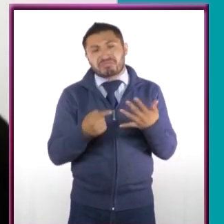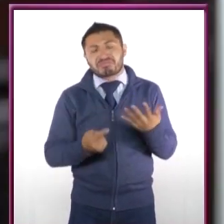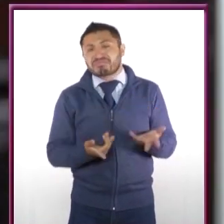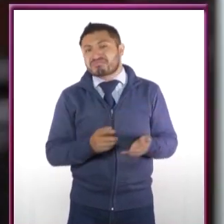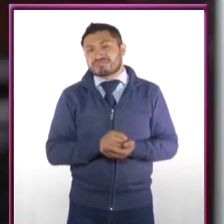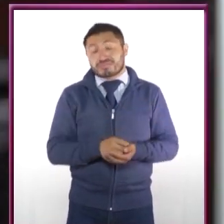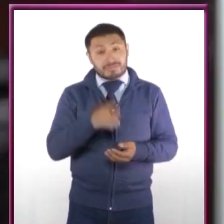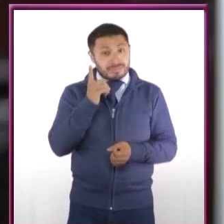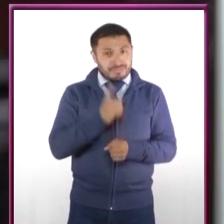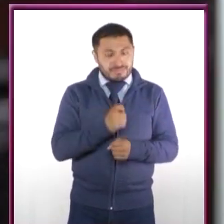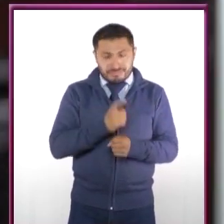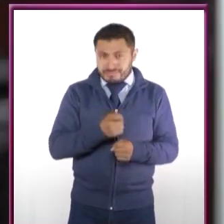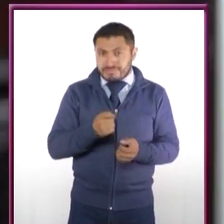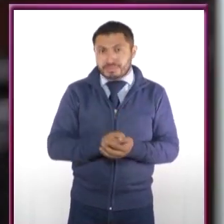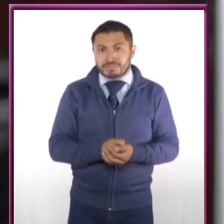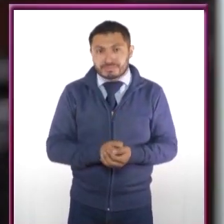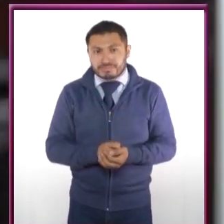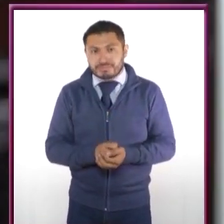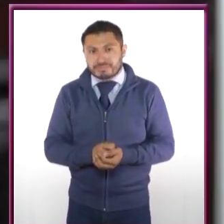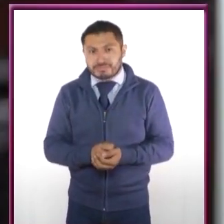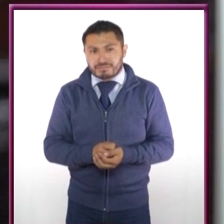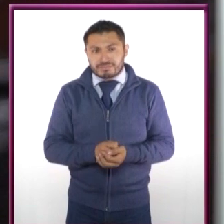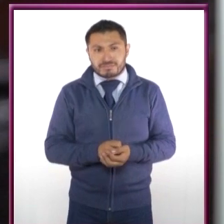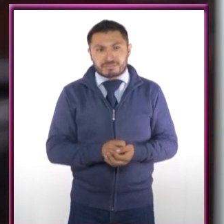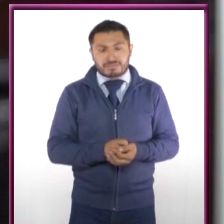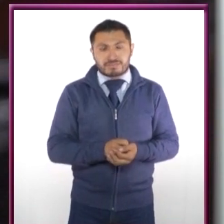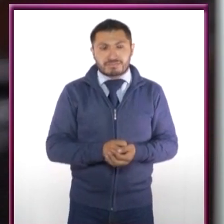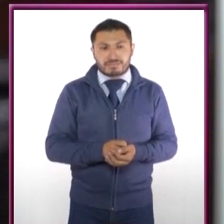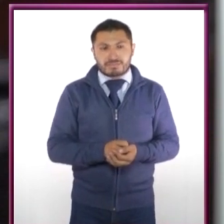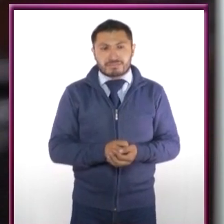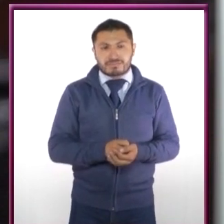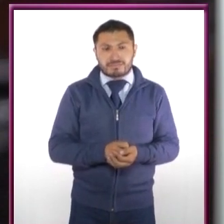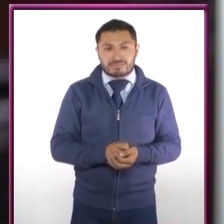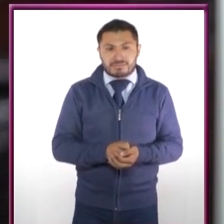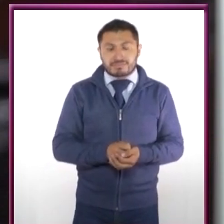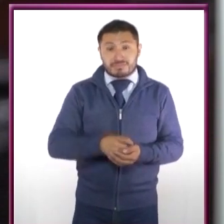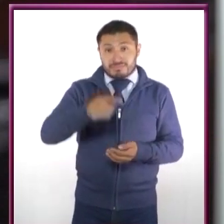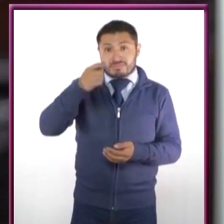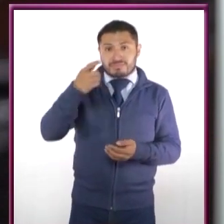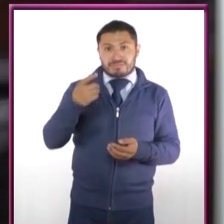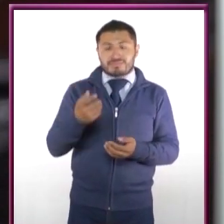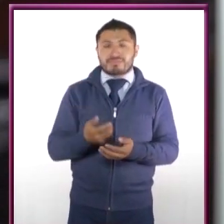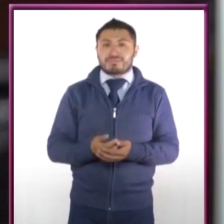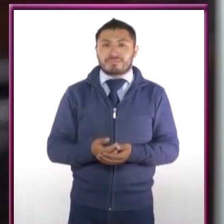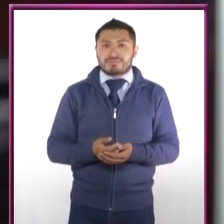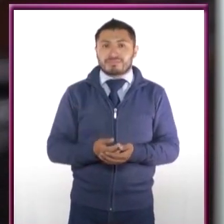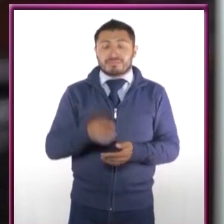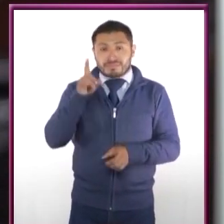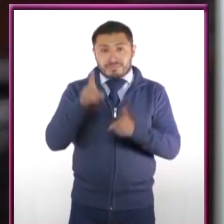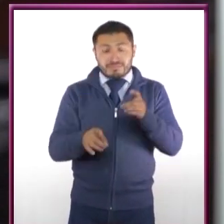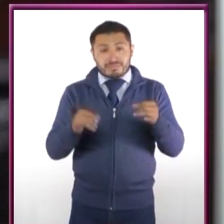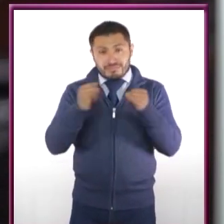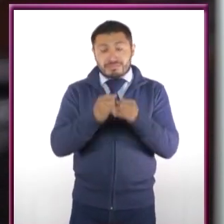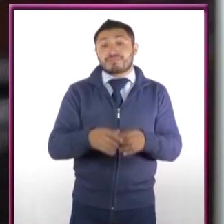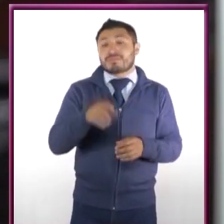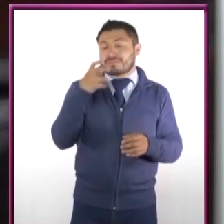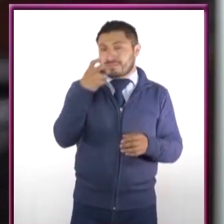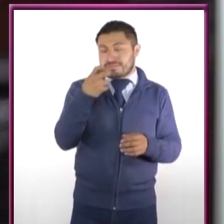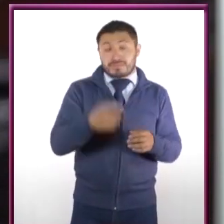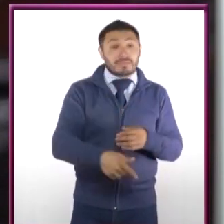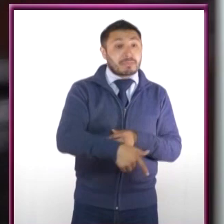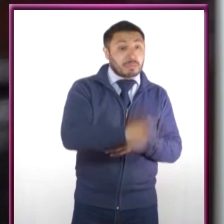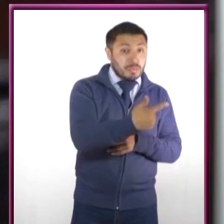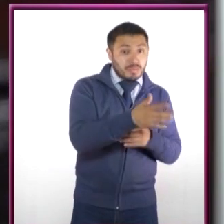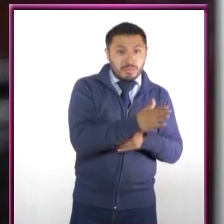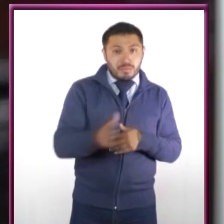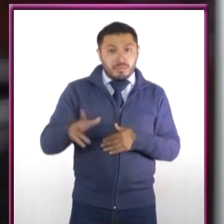requisitos. Los primeros son aquellos que van de acuerdo a la población del instituto, que son tener de 12 a 29